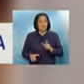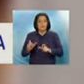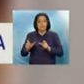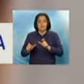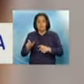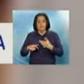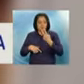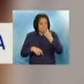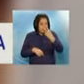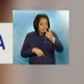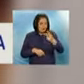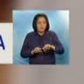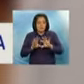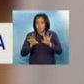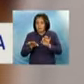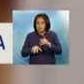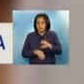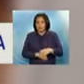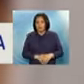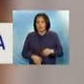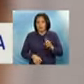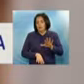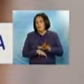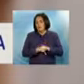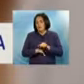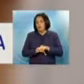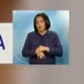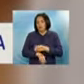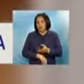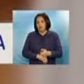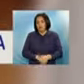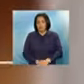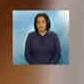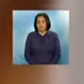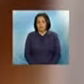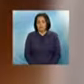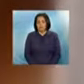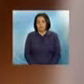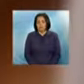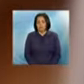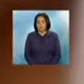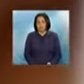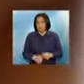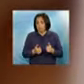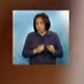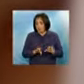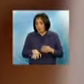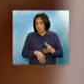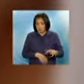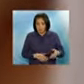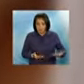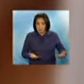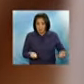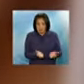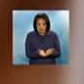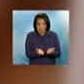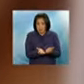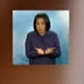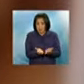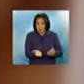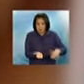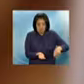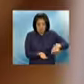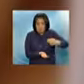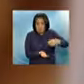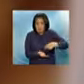cibernautas por su noble acción. se fue directo al plato de su mascota, un